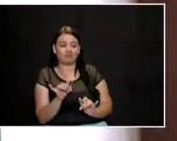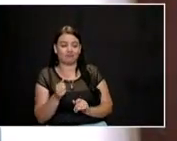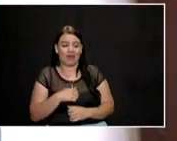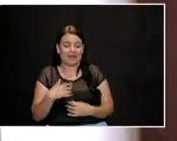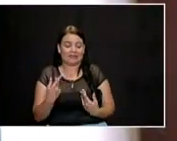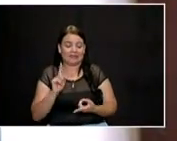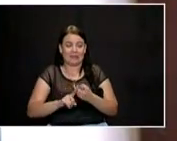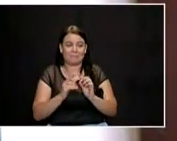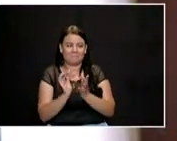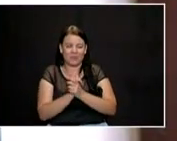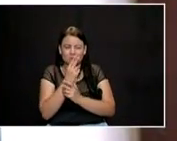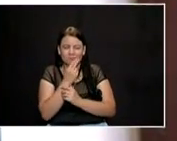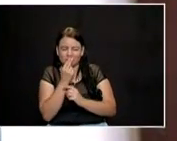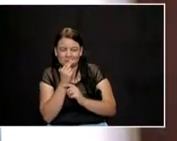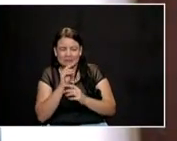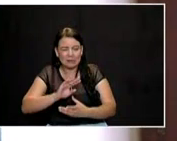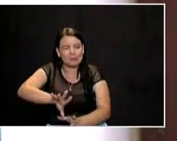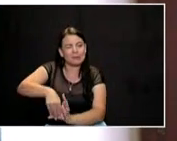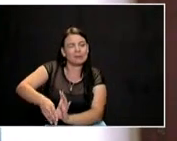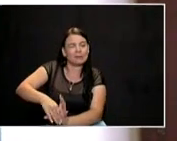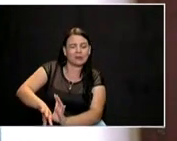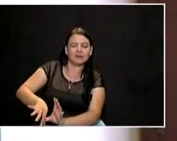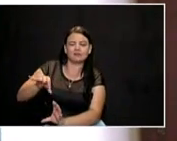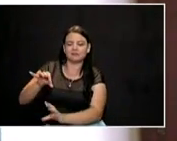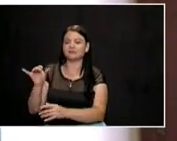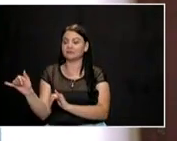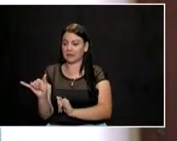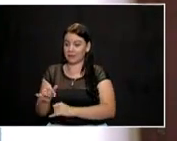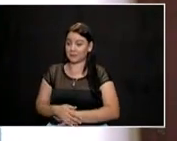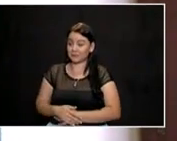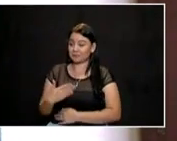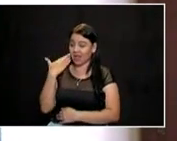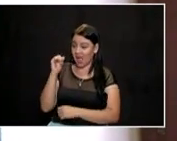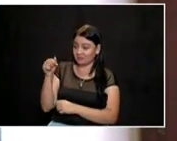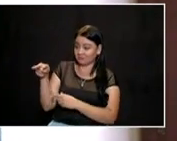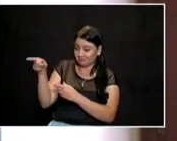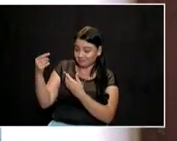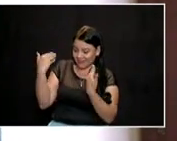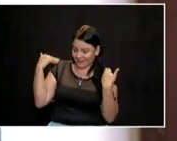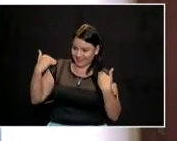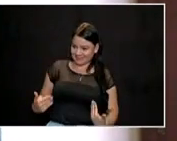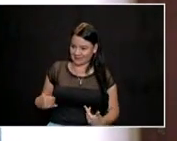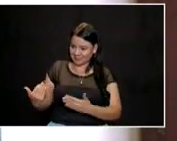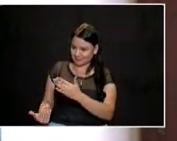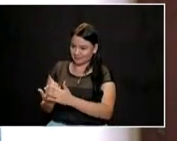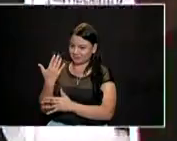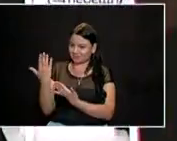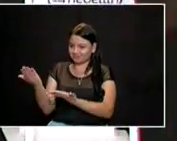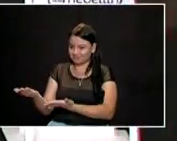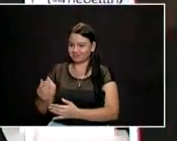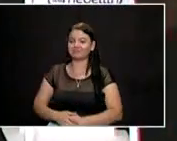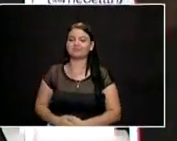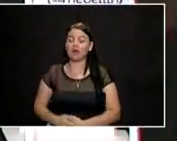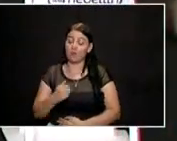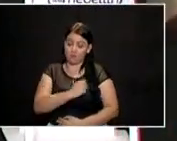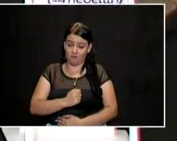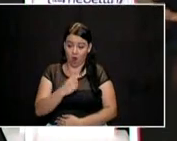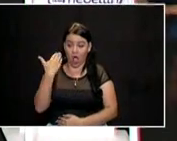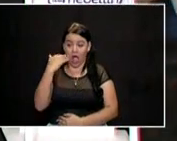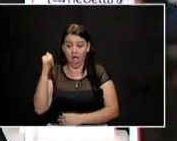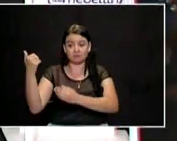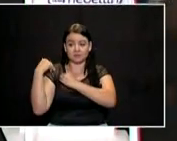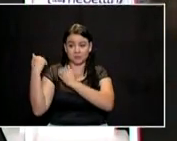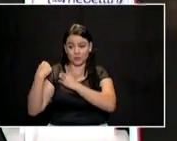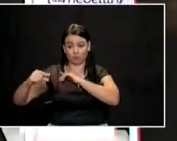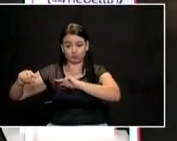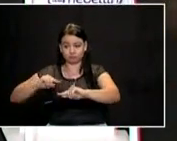o menos. Entonces comenzamos con la doctora Beatriz Rabe. Nuestra coordinadora de piso va a hacer el sorteo, va a sacar